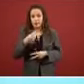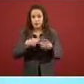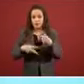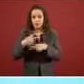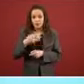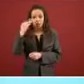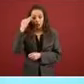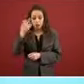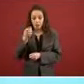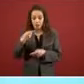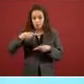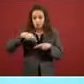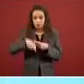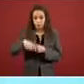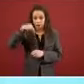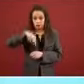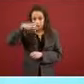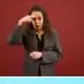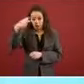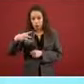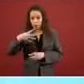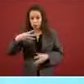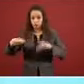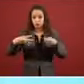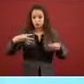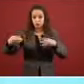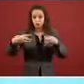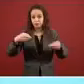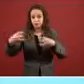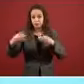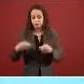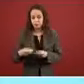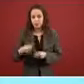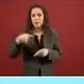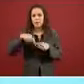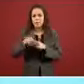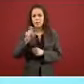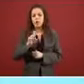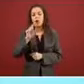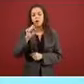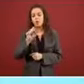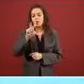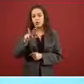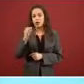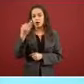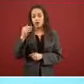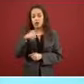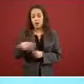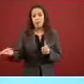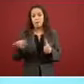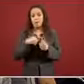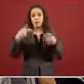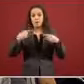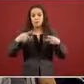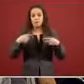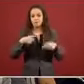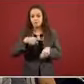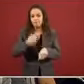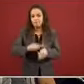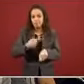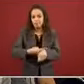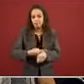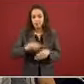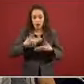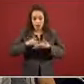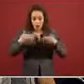temporada de esta epidemia en México, a partir del 28 de febrero, con el primer caso, tenemos ya